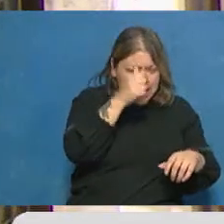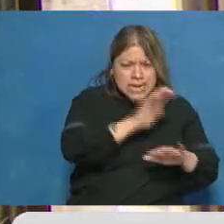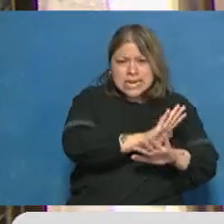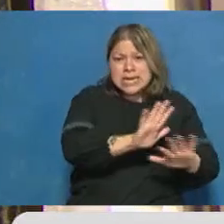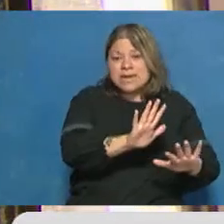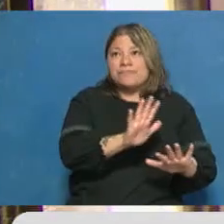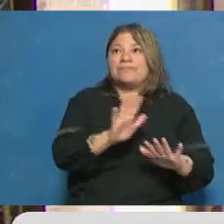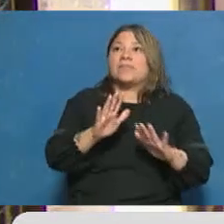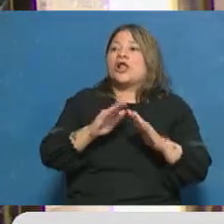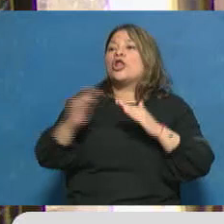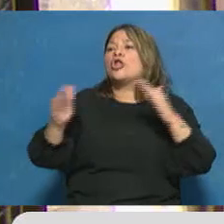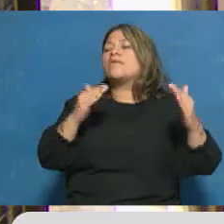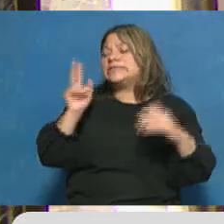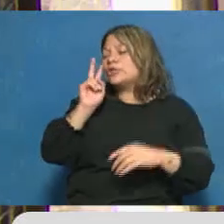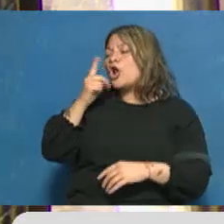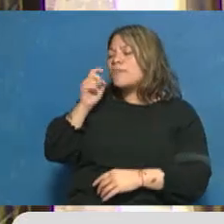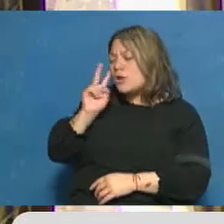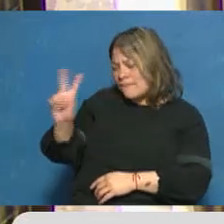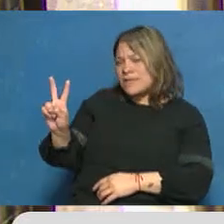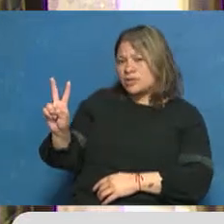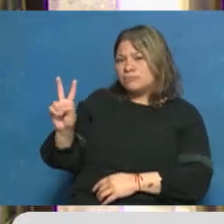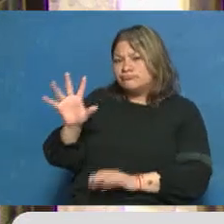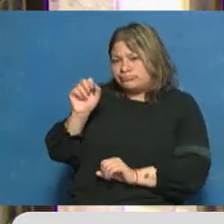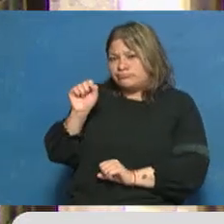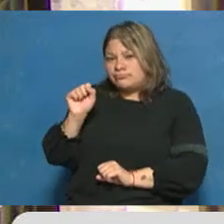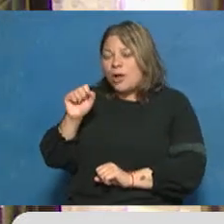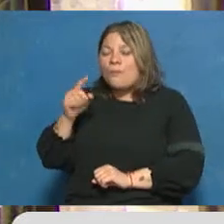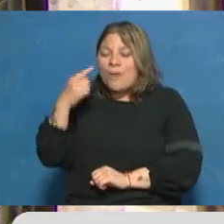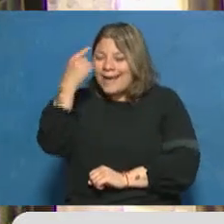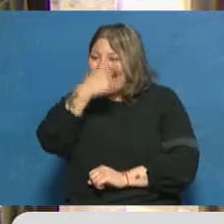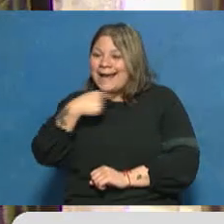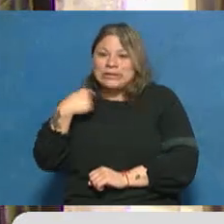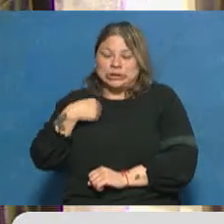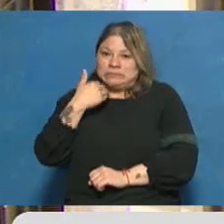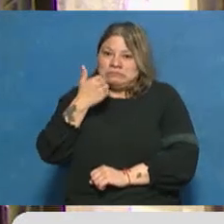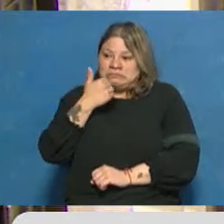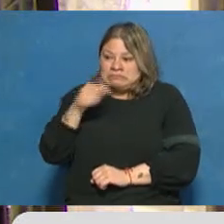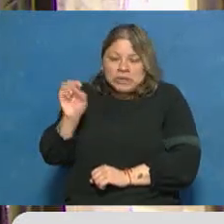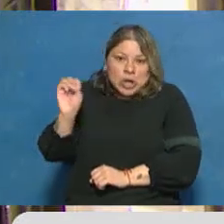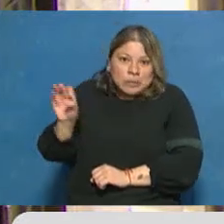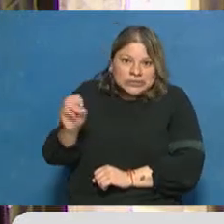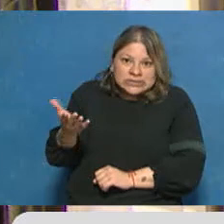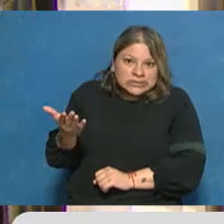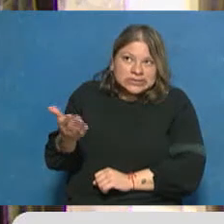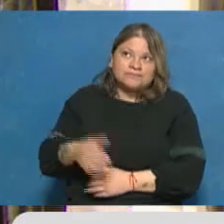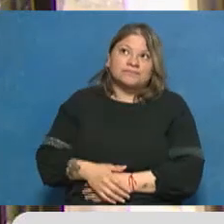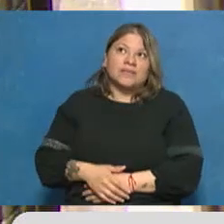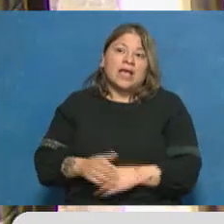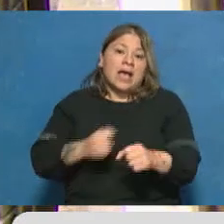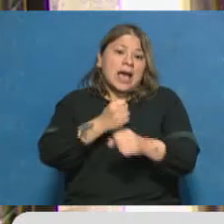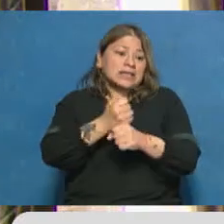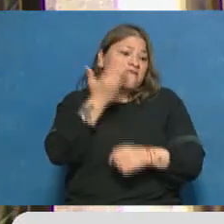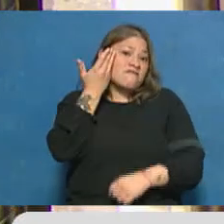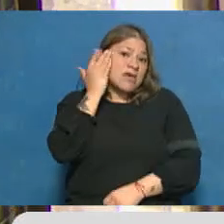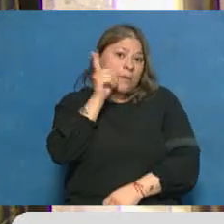importantes, son los de los vecinos, que lo han visto, saben, le pueden describir cómo es. Yo ni siquiera sabía cómo se llama hasta que me metí al perfil de mi